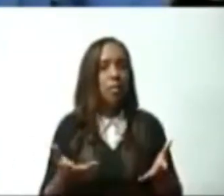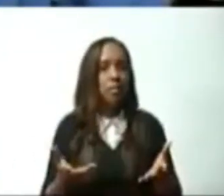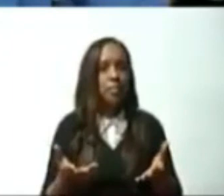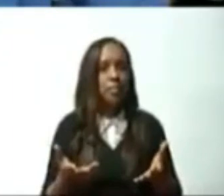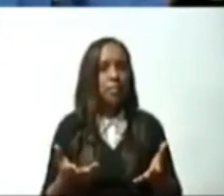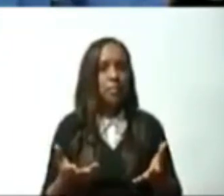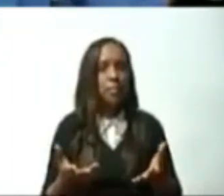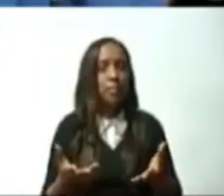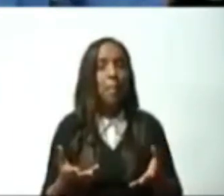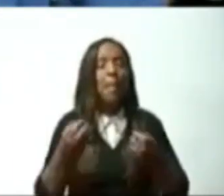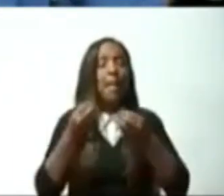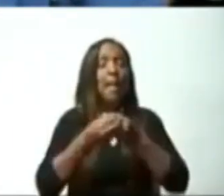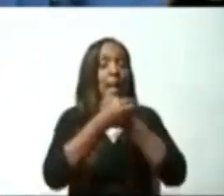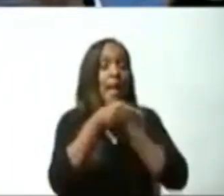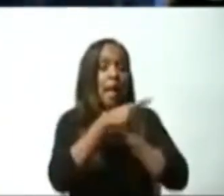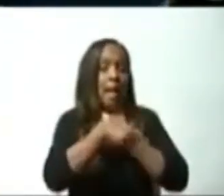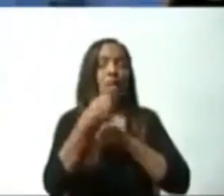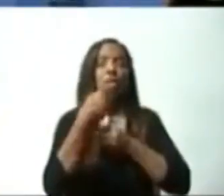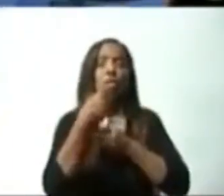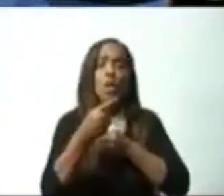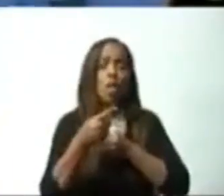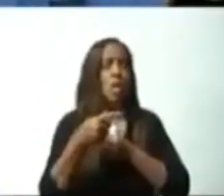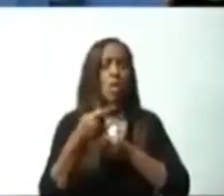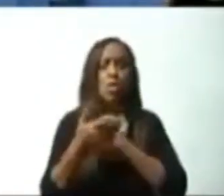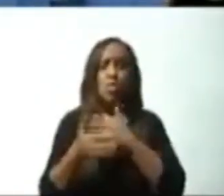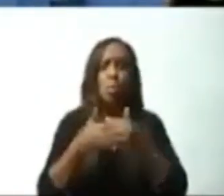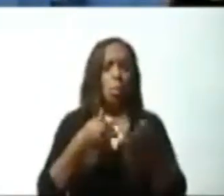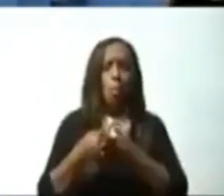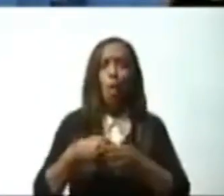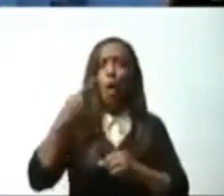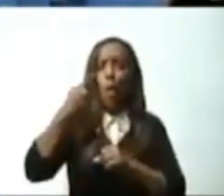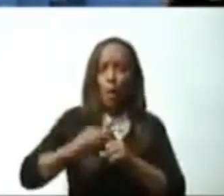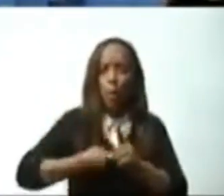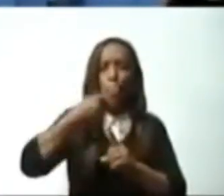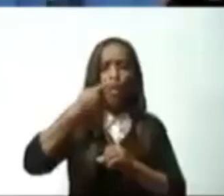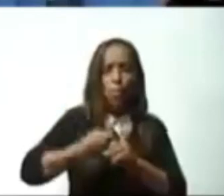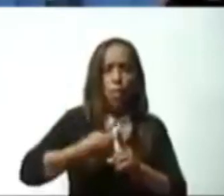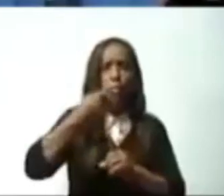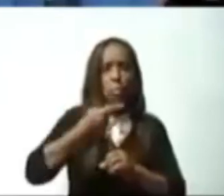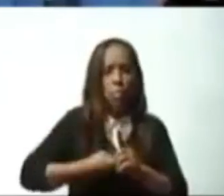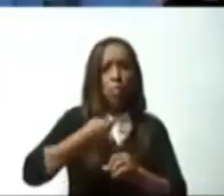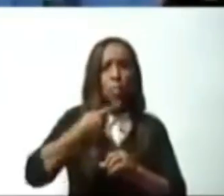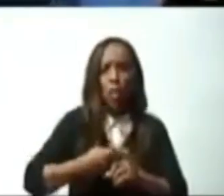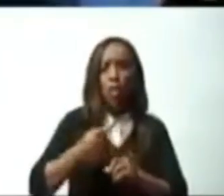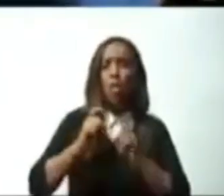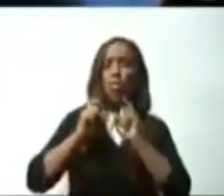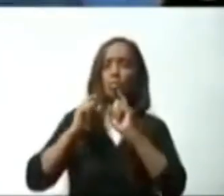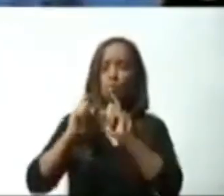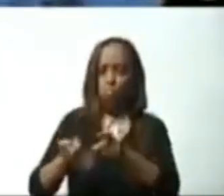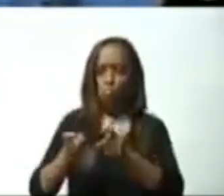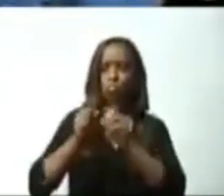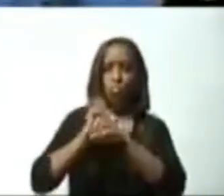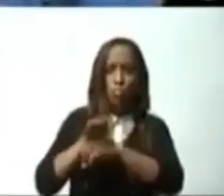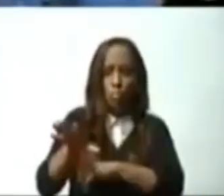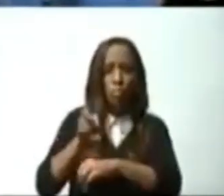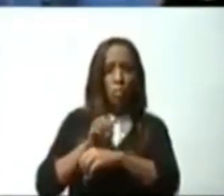mes notifican y que han consultado a todos los afiliados para hacer esas inversiones, que han consultado